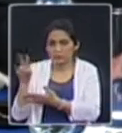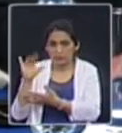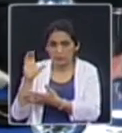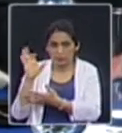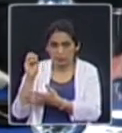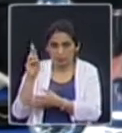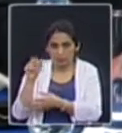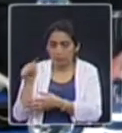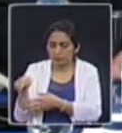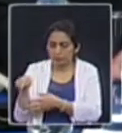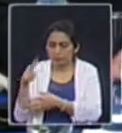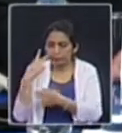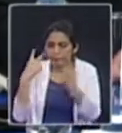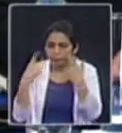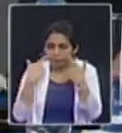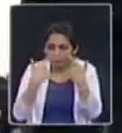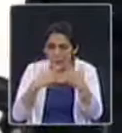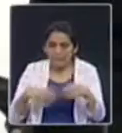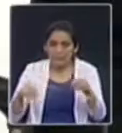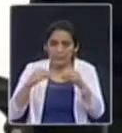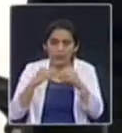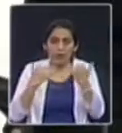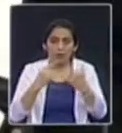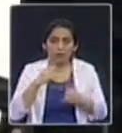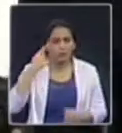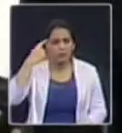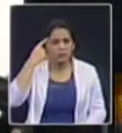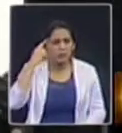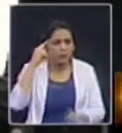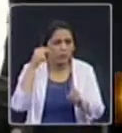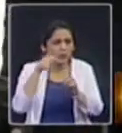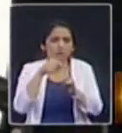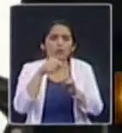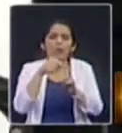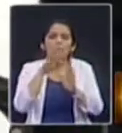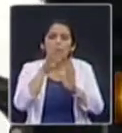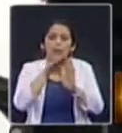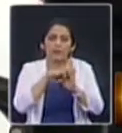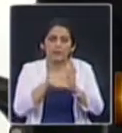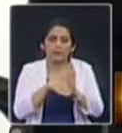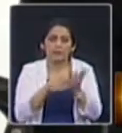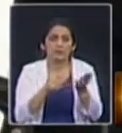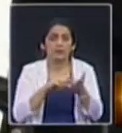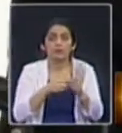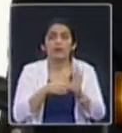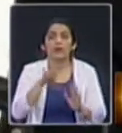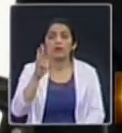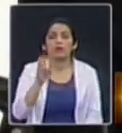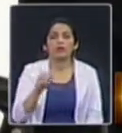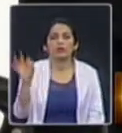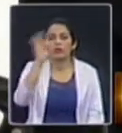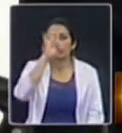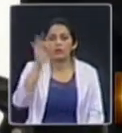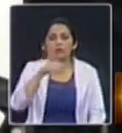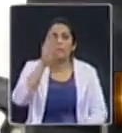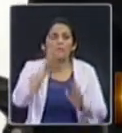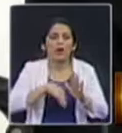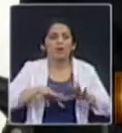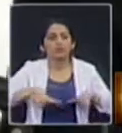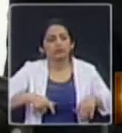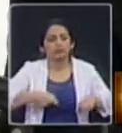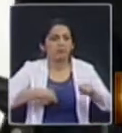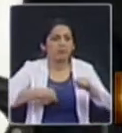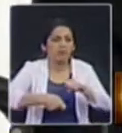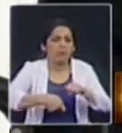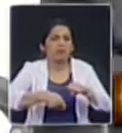esta cifra siga disminuyendo. Se ha disminuido considerablemente, más del 40% en temas de delitos, de